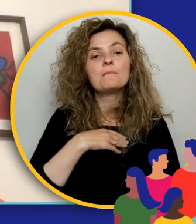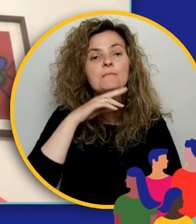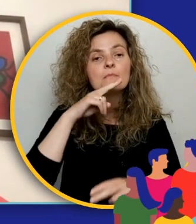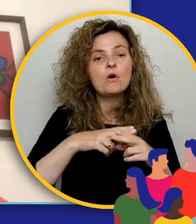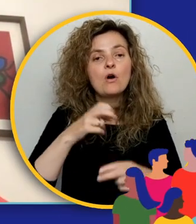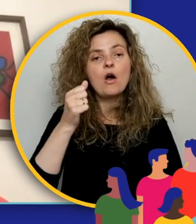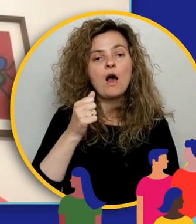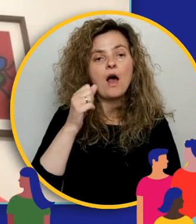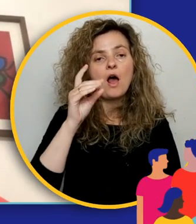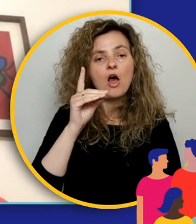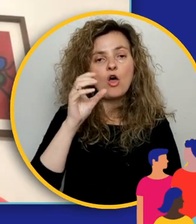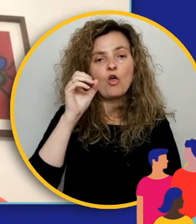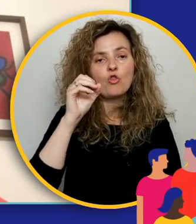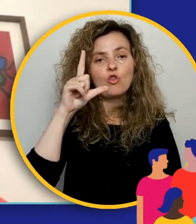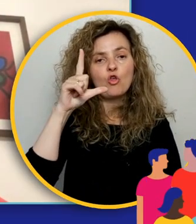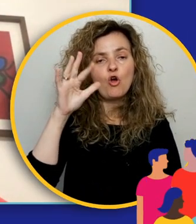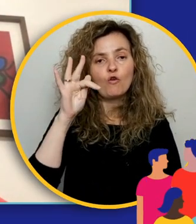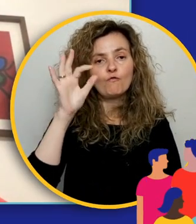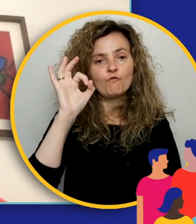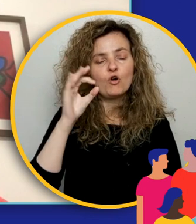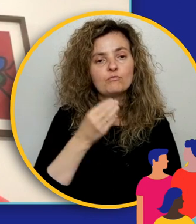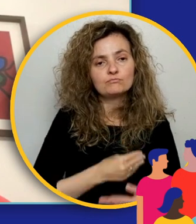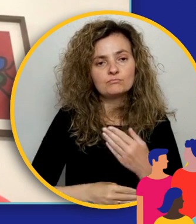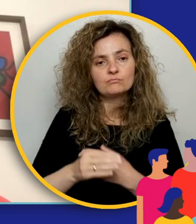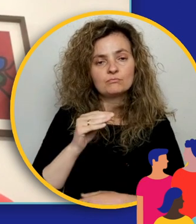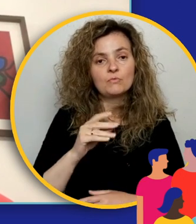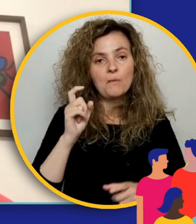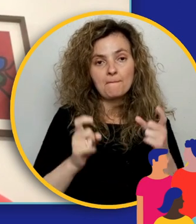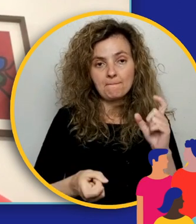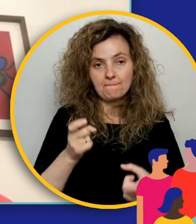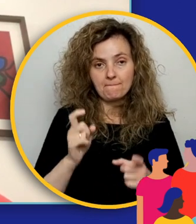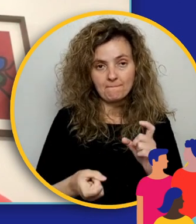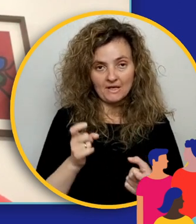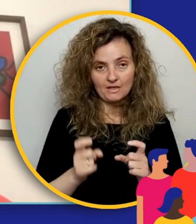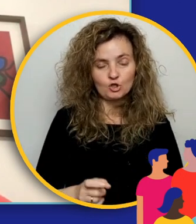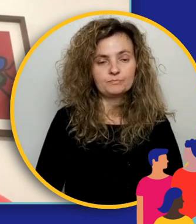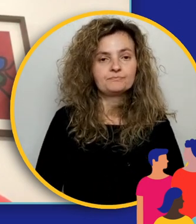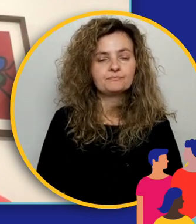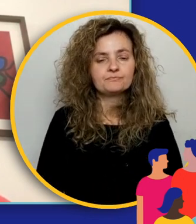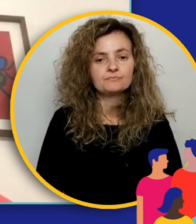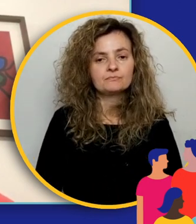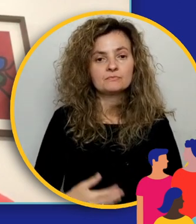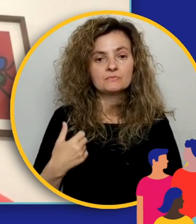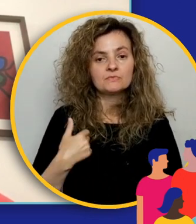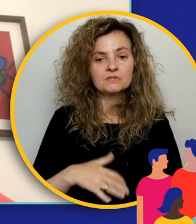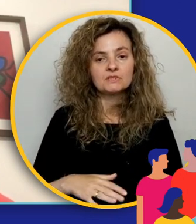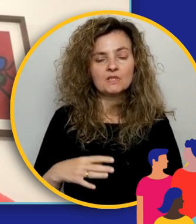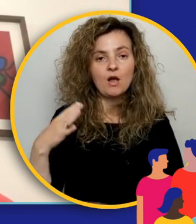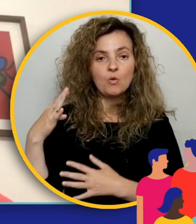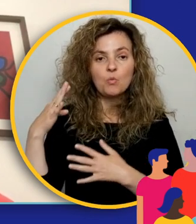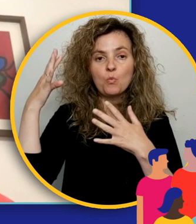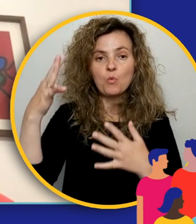Hola, mi nombre es Adolfo. Nací en México y